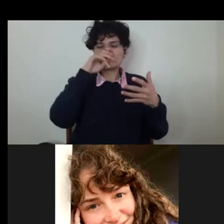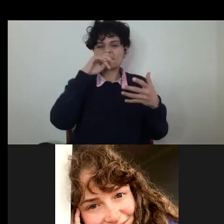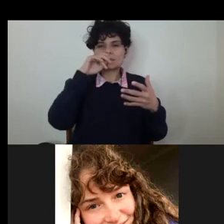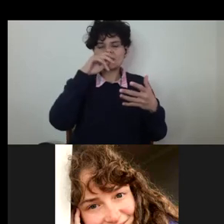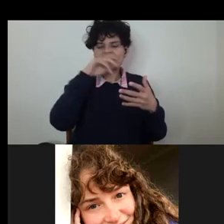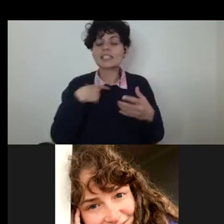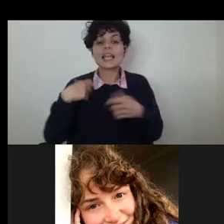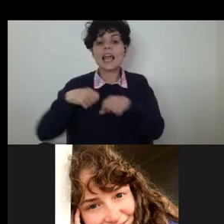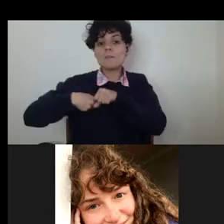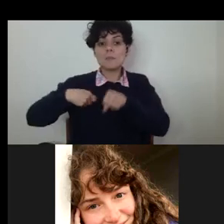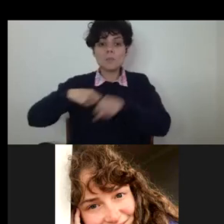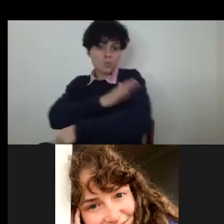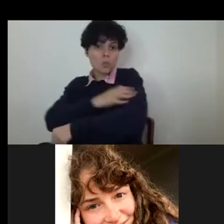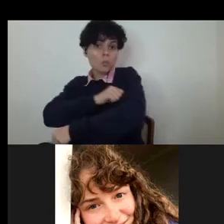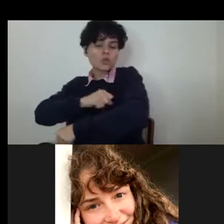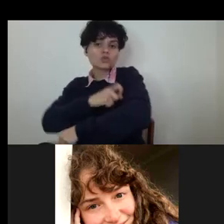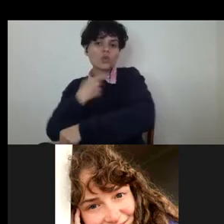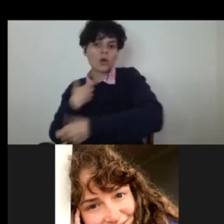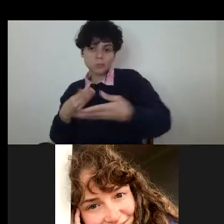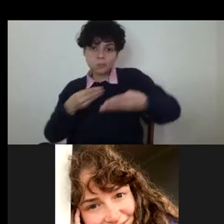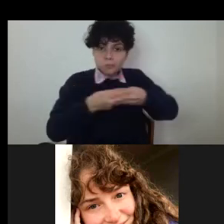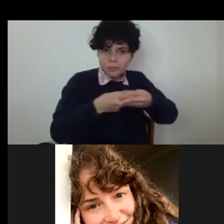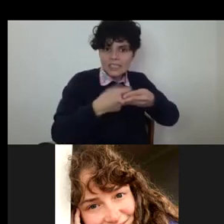por primera vez, los túbulos transversales.